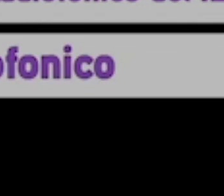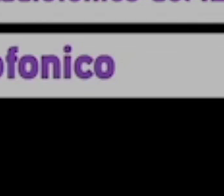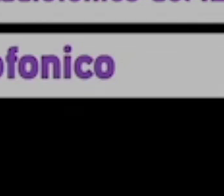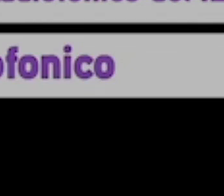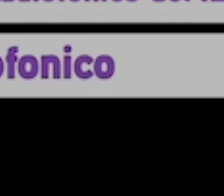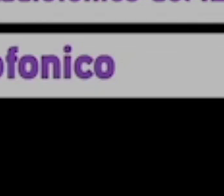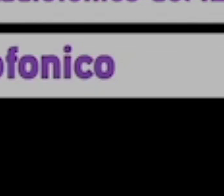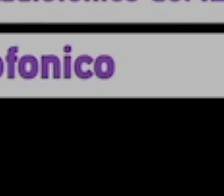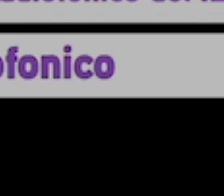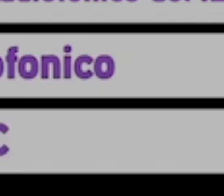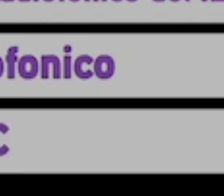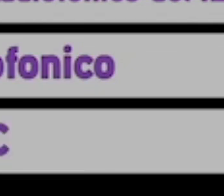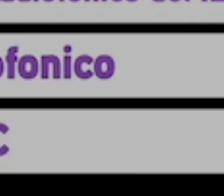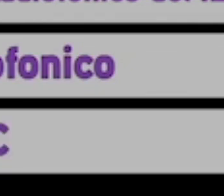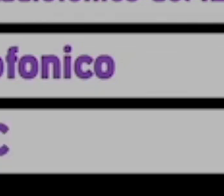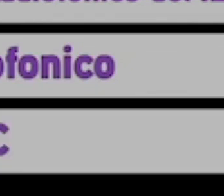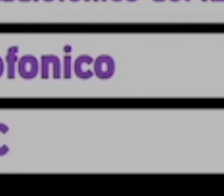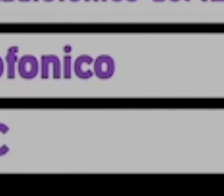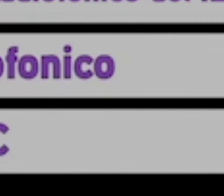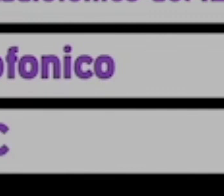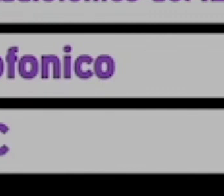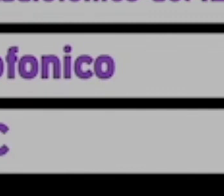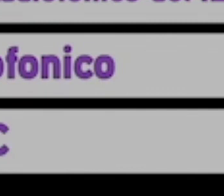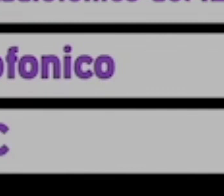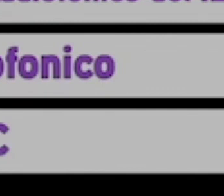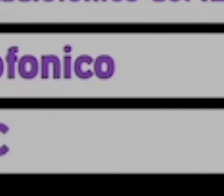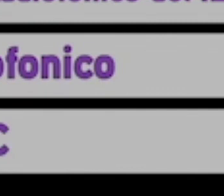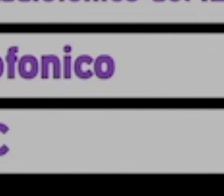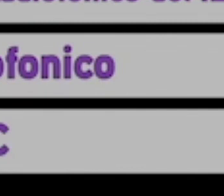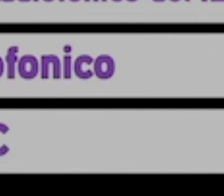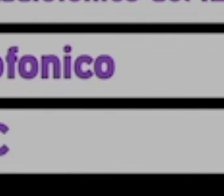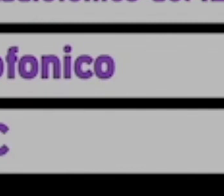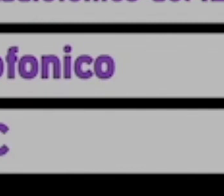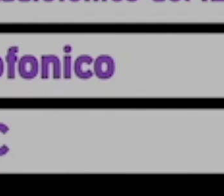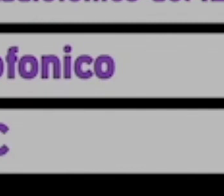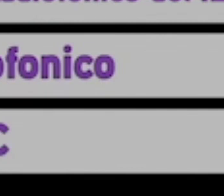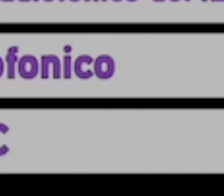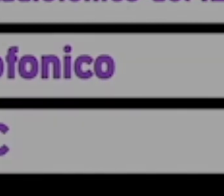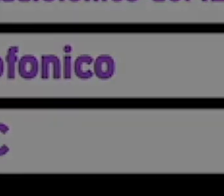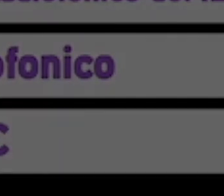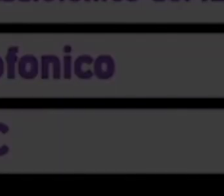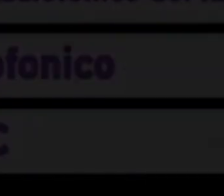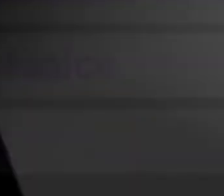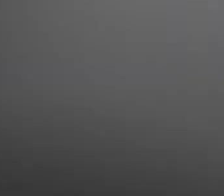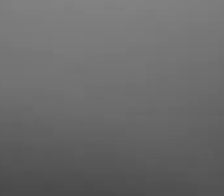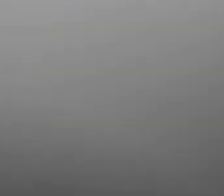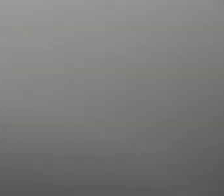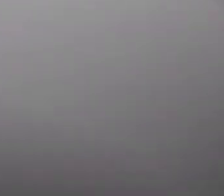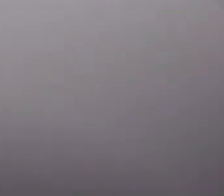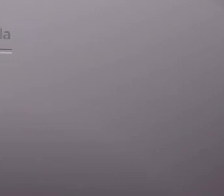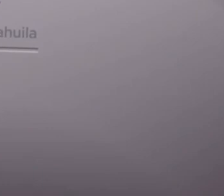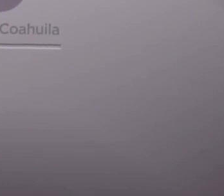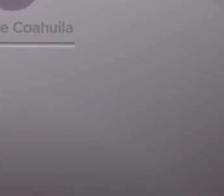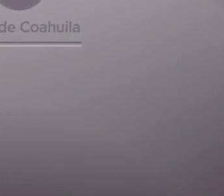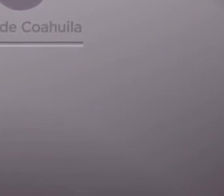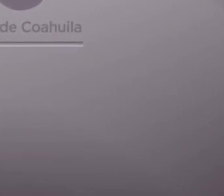programa-radiofónico y en Twitter, laurna-IEC. Queremos tener comunicación con usted. Pásenla muy bien. Hasta la próxima semana. Gracias